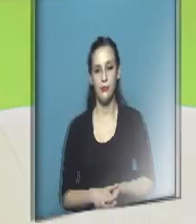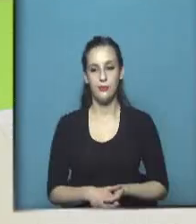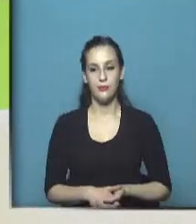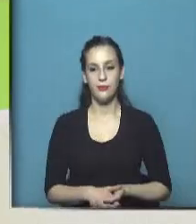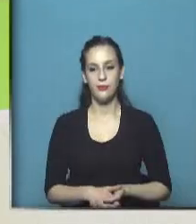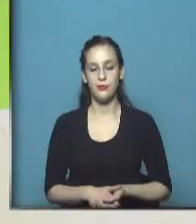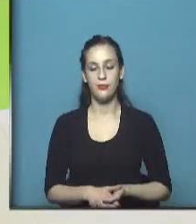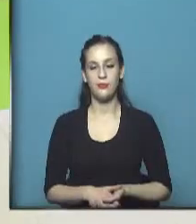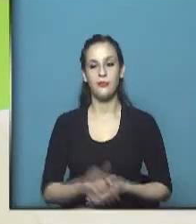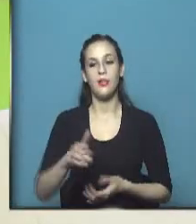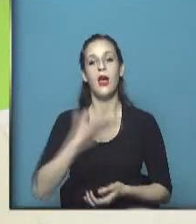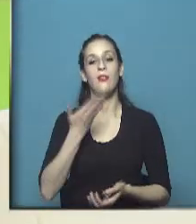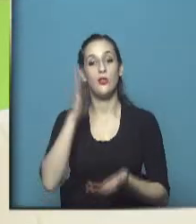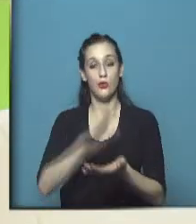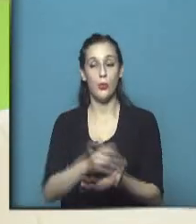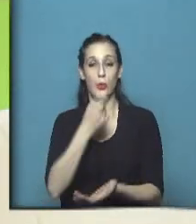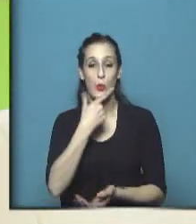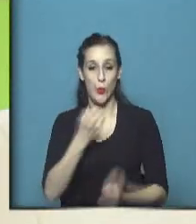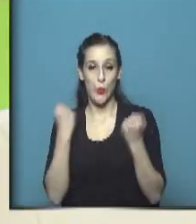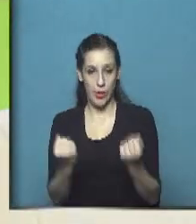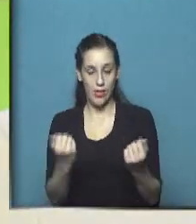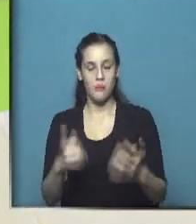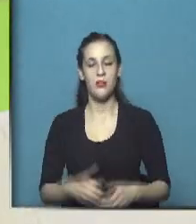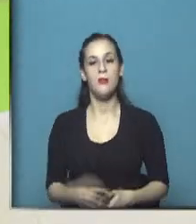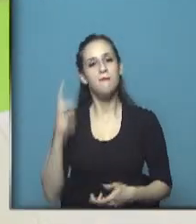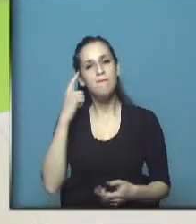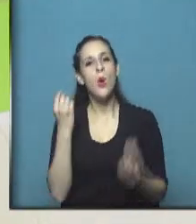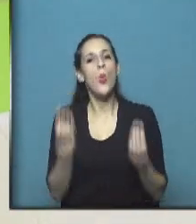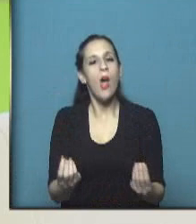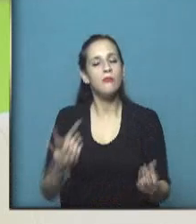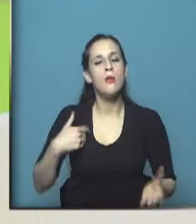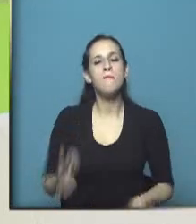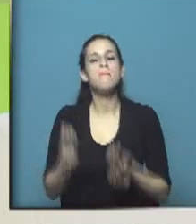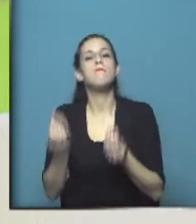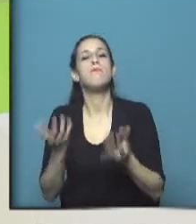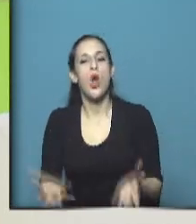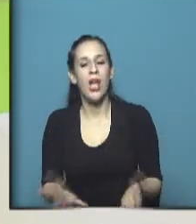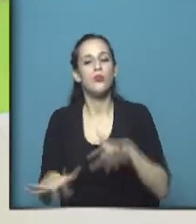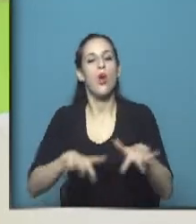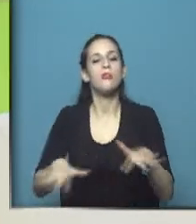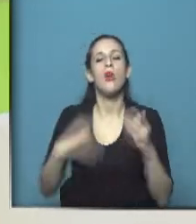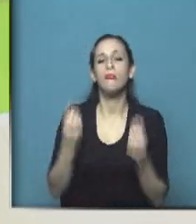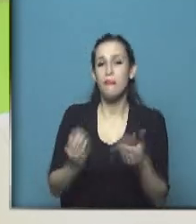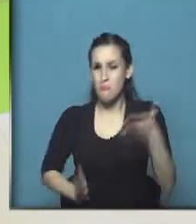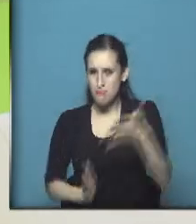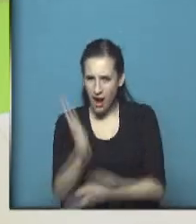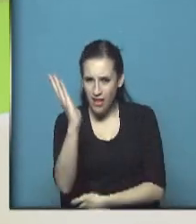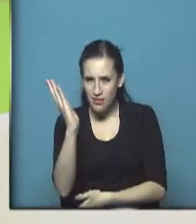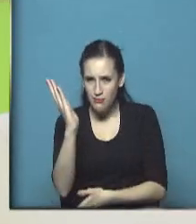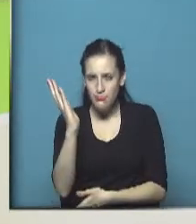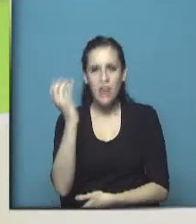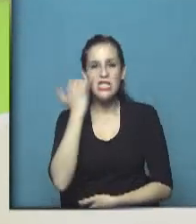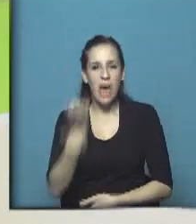Bueno, a ver, vamos a hablar de los suplementos vitamínicos. ¿Cuándo y por qué? ¿En qué circunstancias? ¿Para siempre? ¿Una vez que te